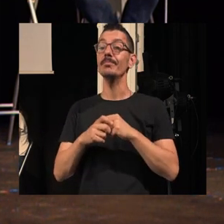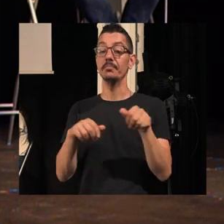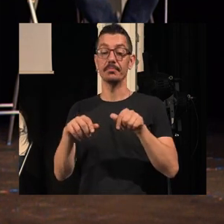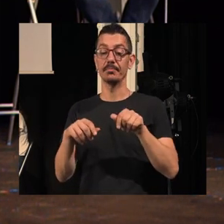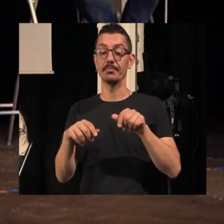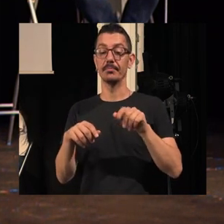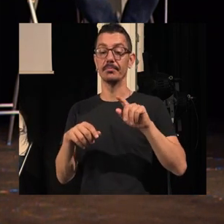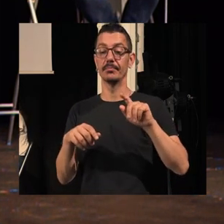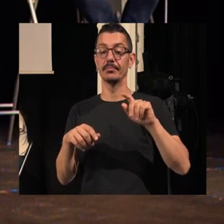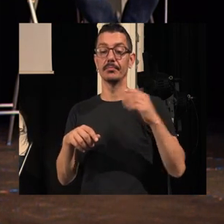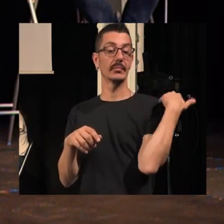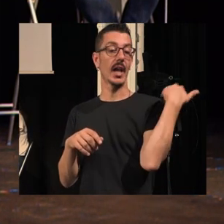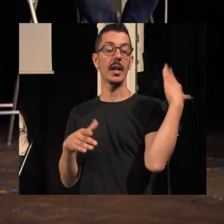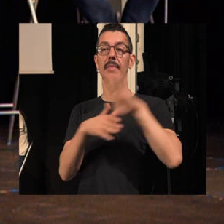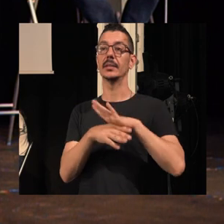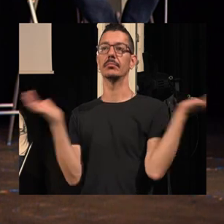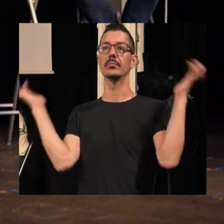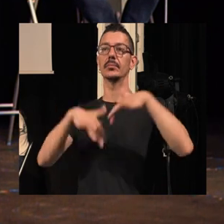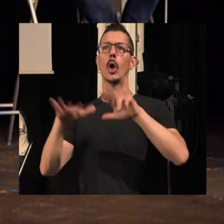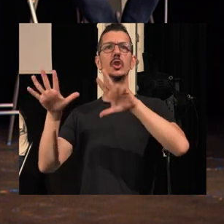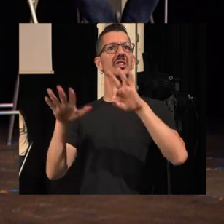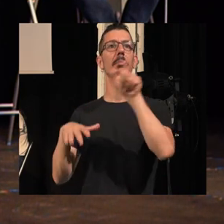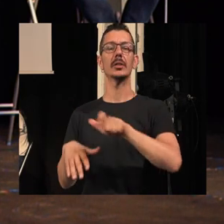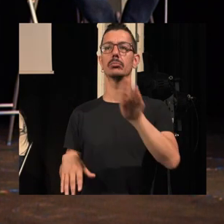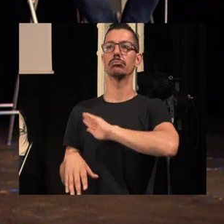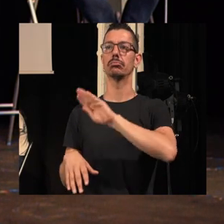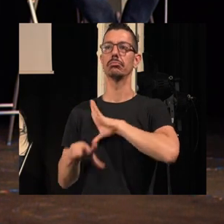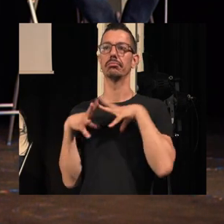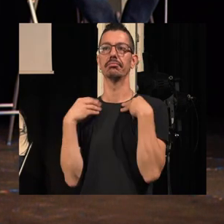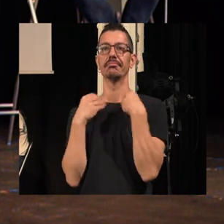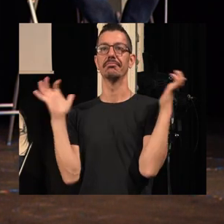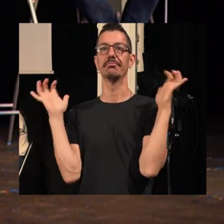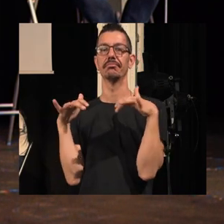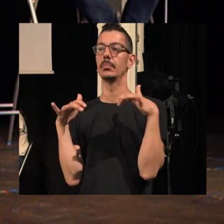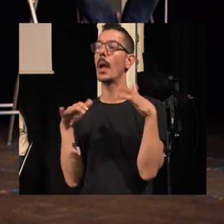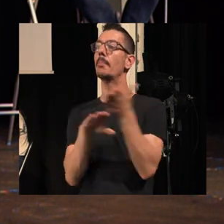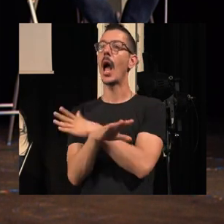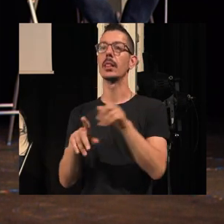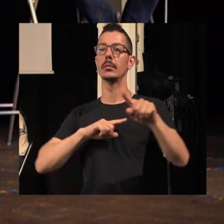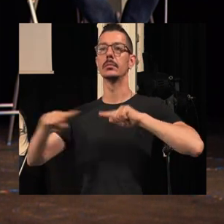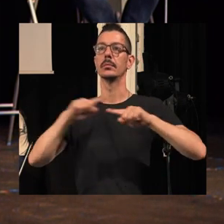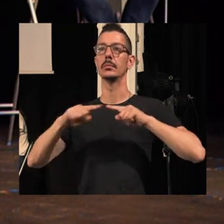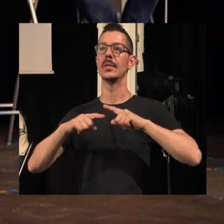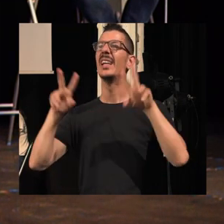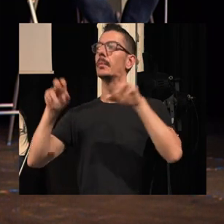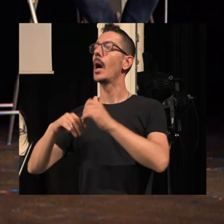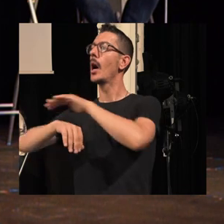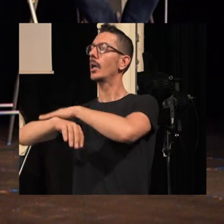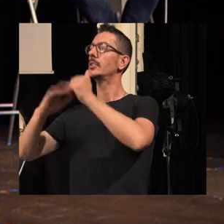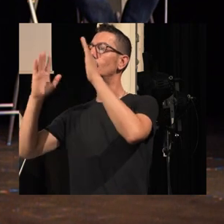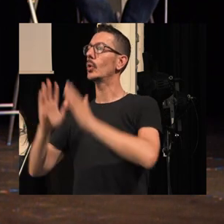reunimos bueno, 80 personas, mucha gente organizada institucionalmente, otra